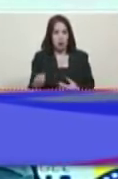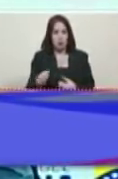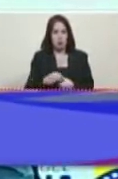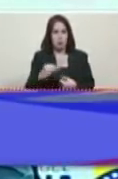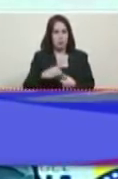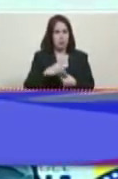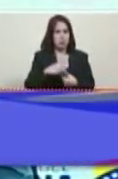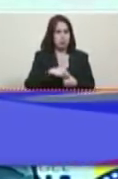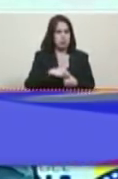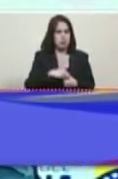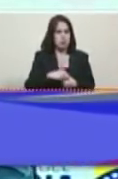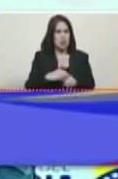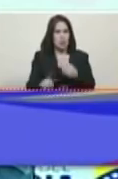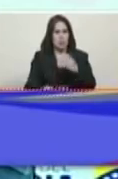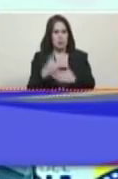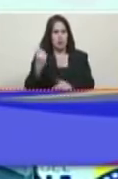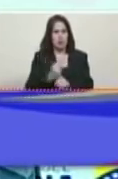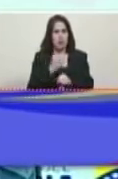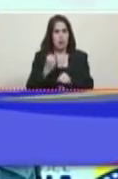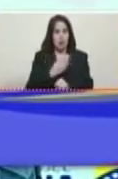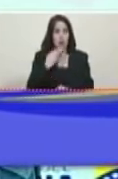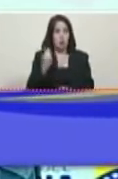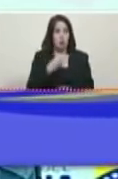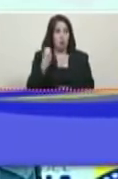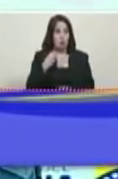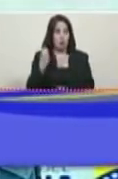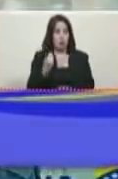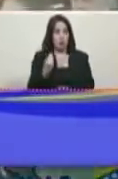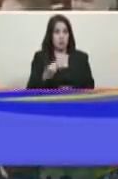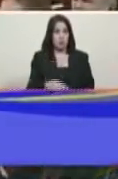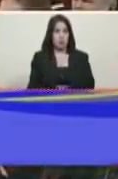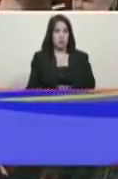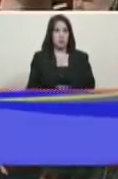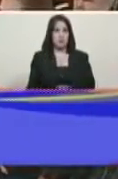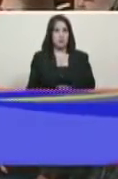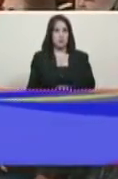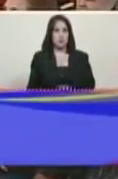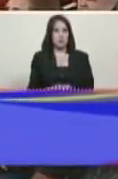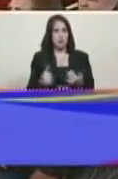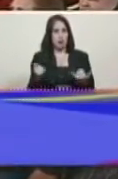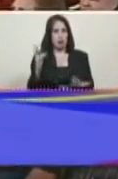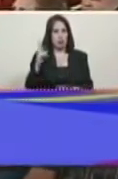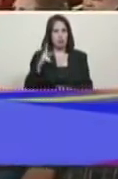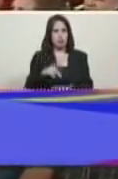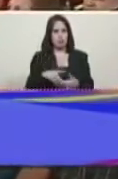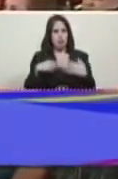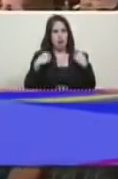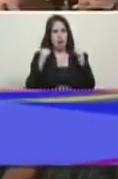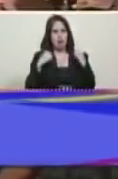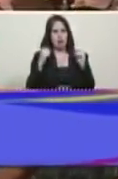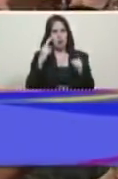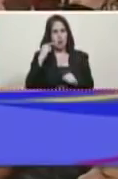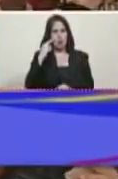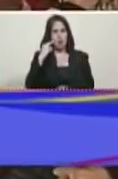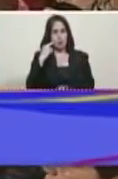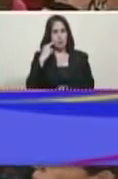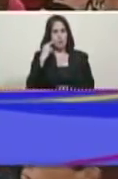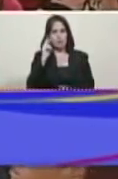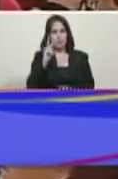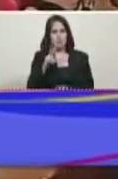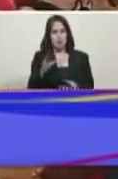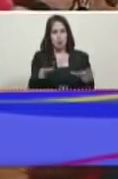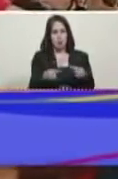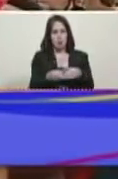misión Chamba Juvenil. Bueno, vamos a dar la palabra al profesor Aristóbulo para que junto al equipo